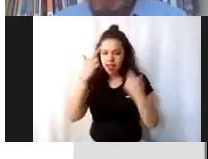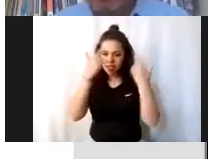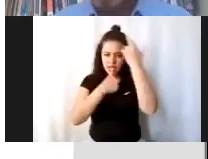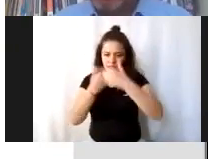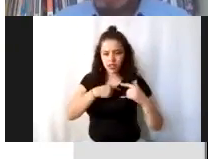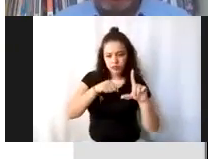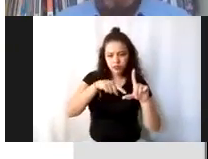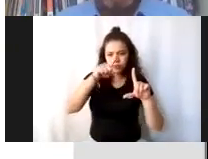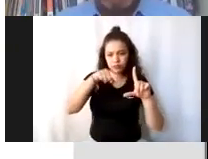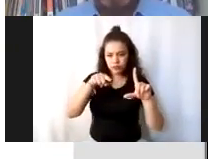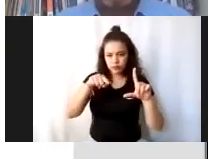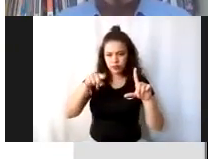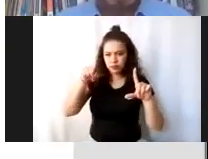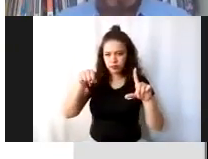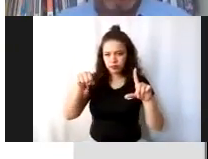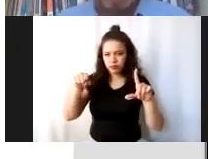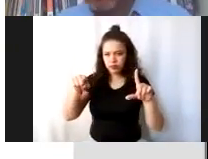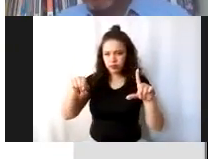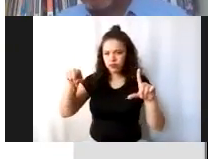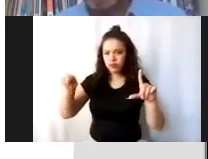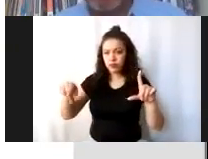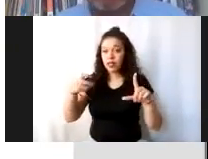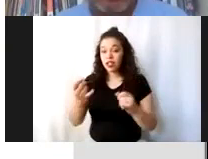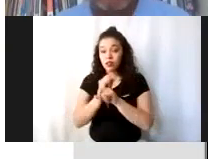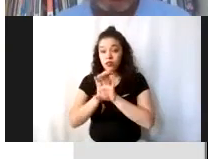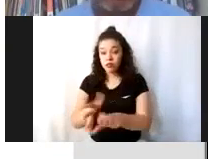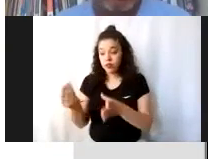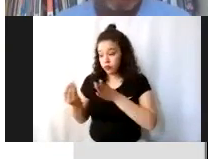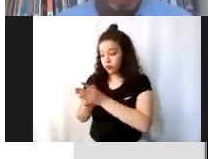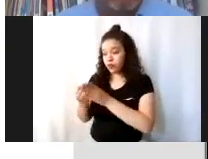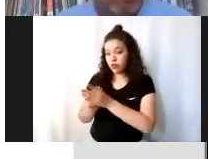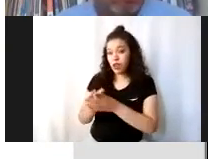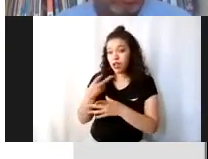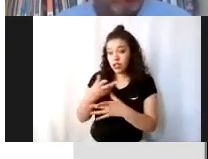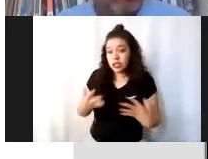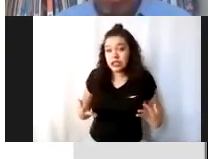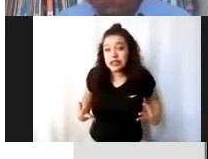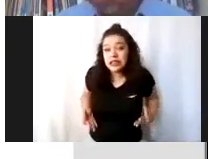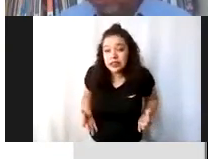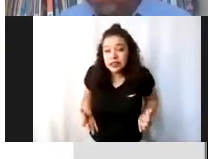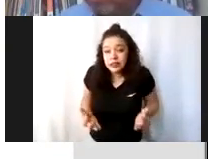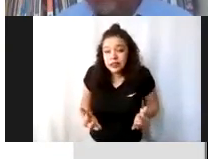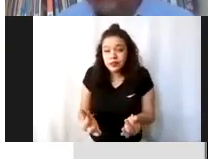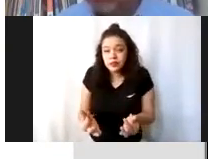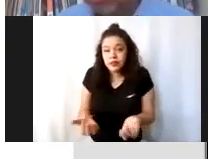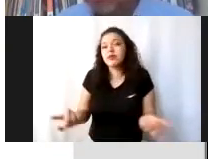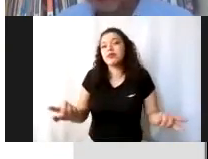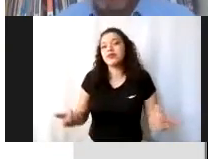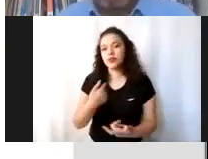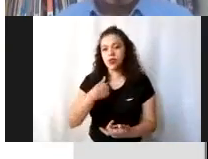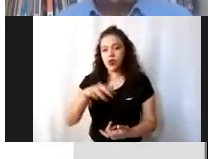electrocardiograma, mi ritmo cardíaco es un dato personal y de hecho es un dato personal sensible. Por lo tanto, yo no podría dar a